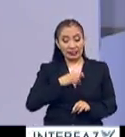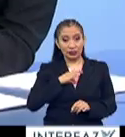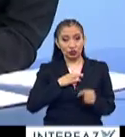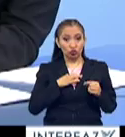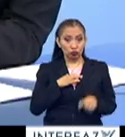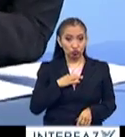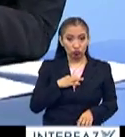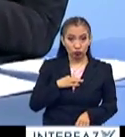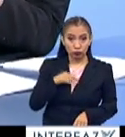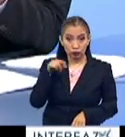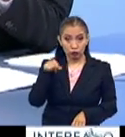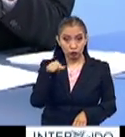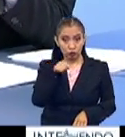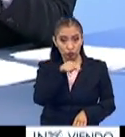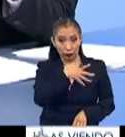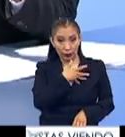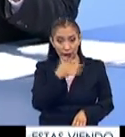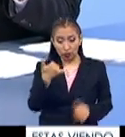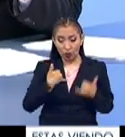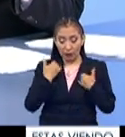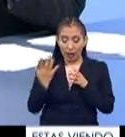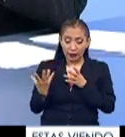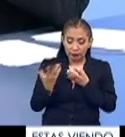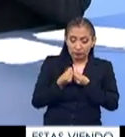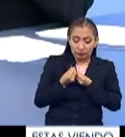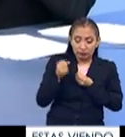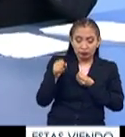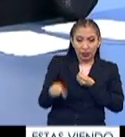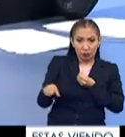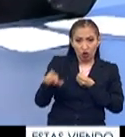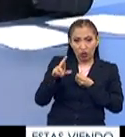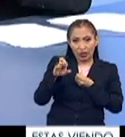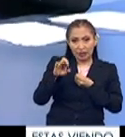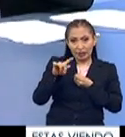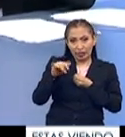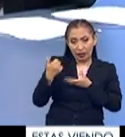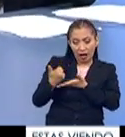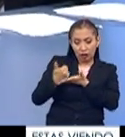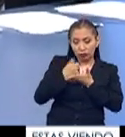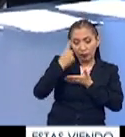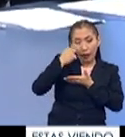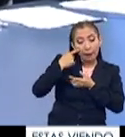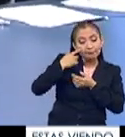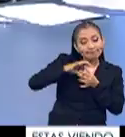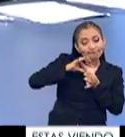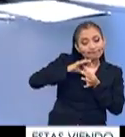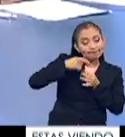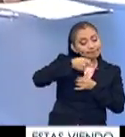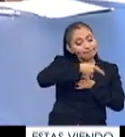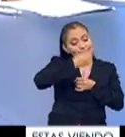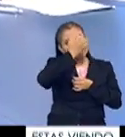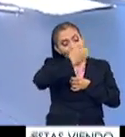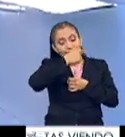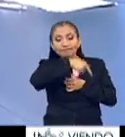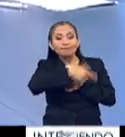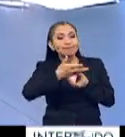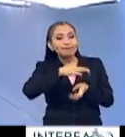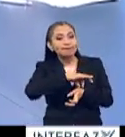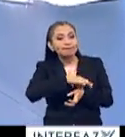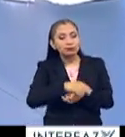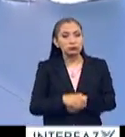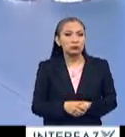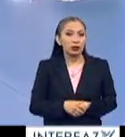¿no? Tú tienes a jóvenes residentes que ayudan a resolver, ¿no? Cuestiones